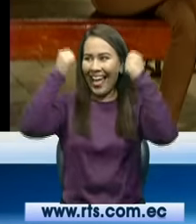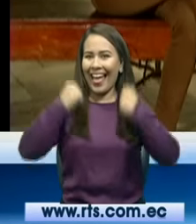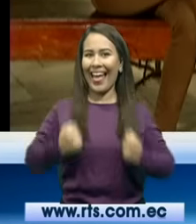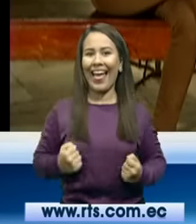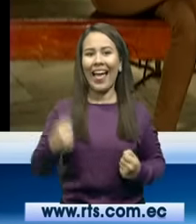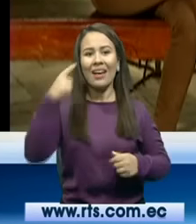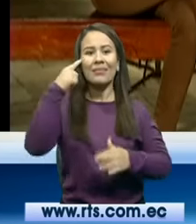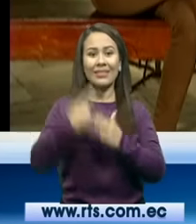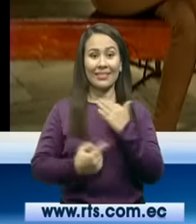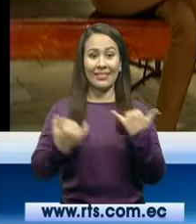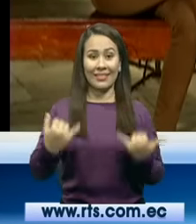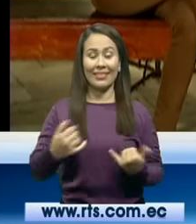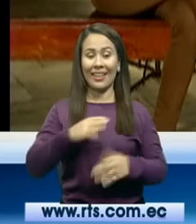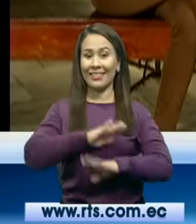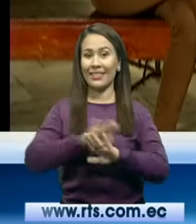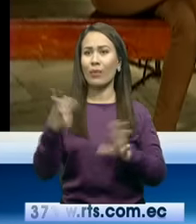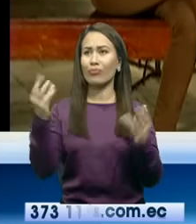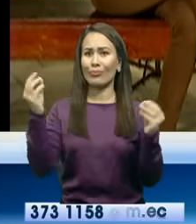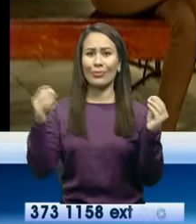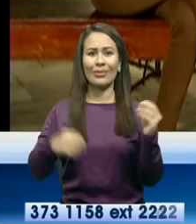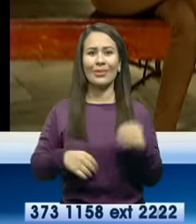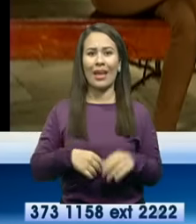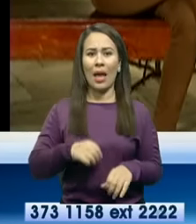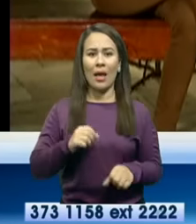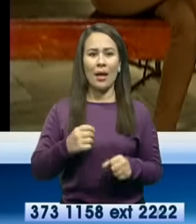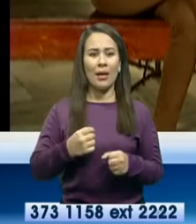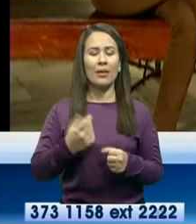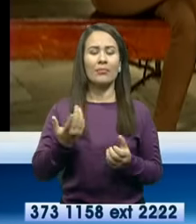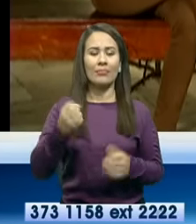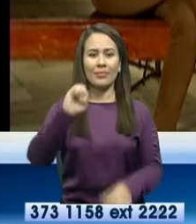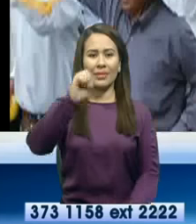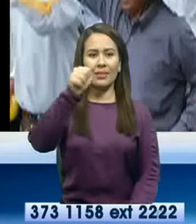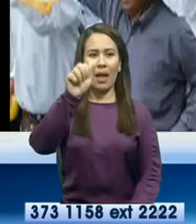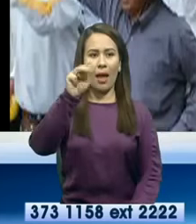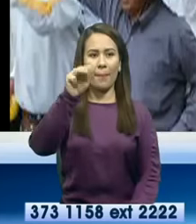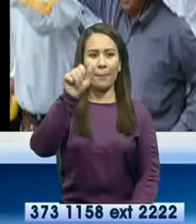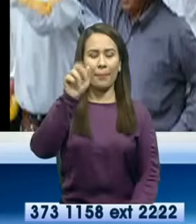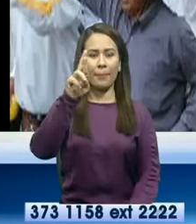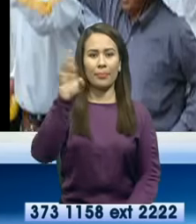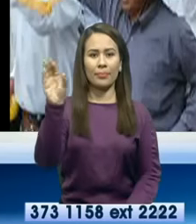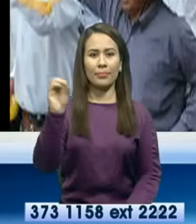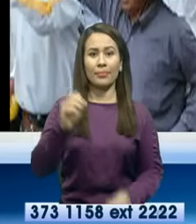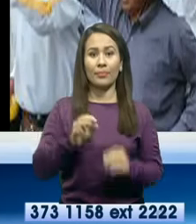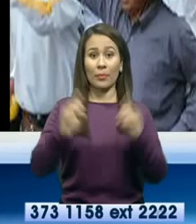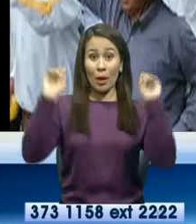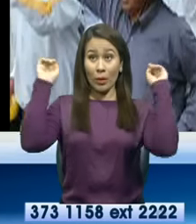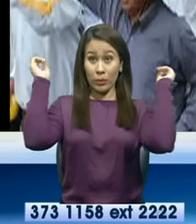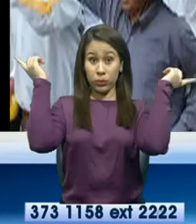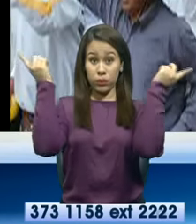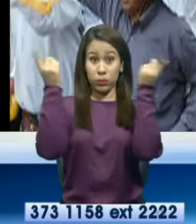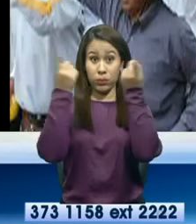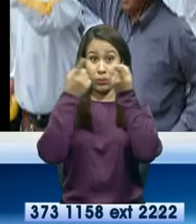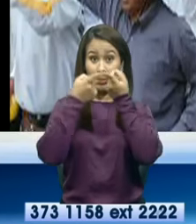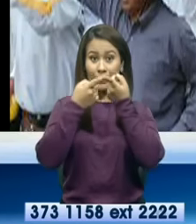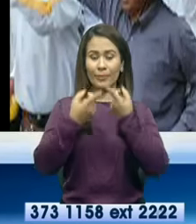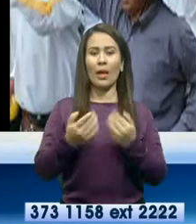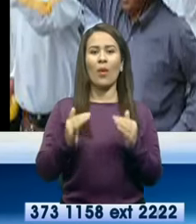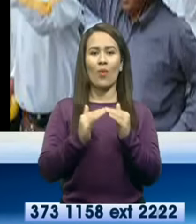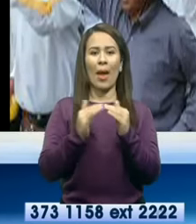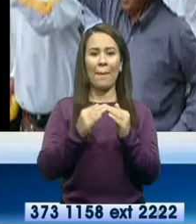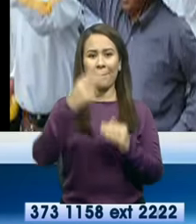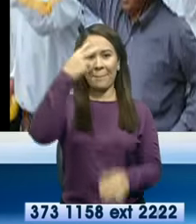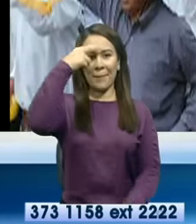se ha influenciado más del zamarro, ¿no? El zamarro es indispensable, y los sombreros grandes que son tipo